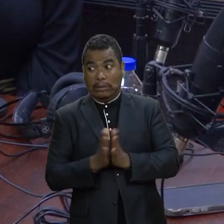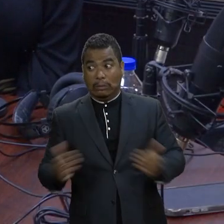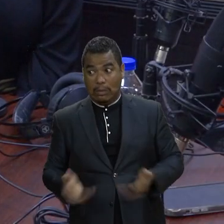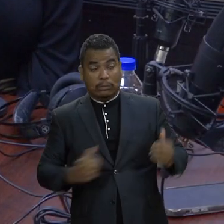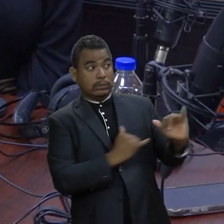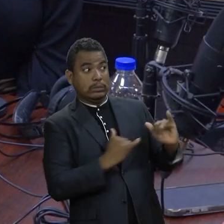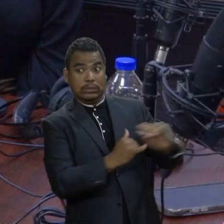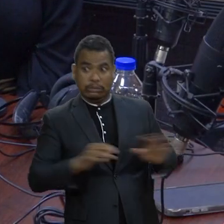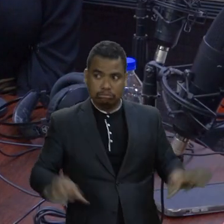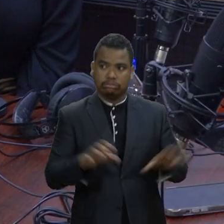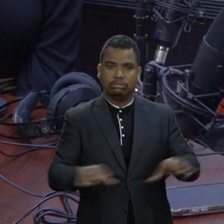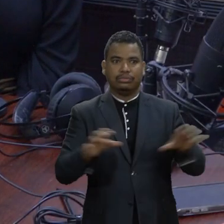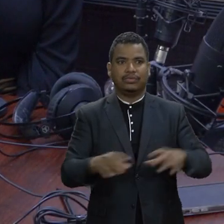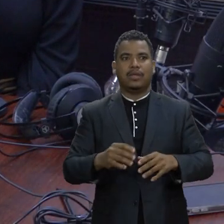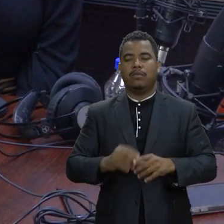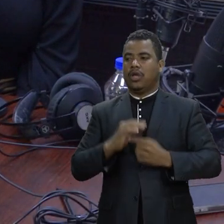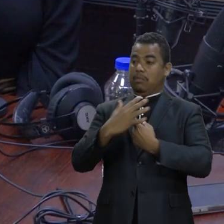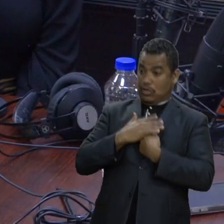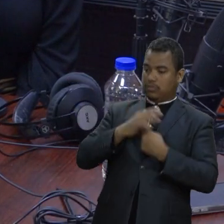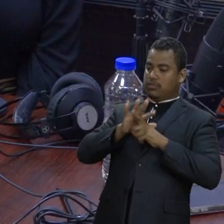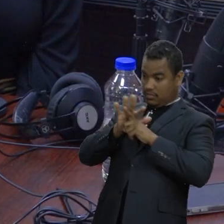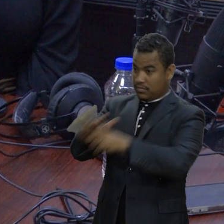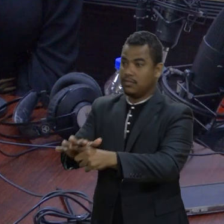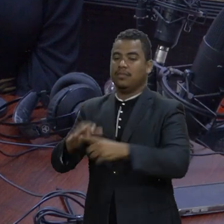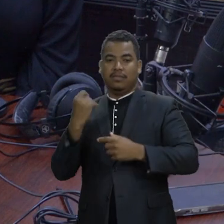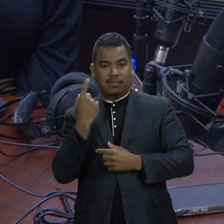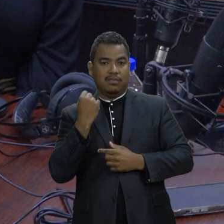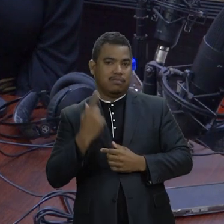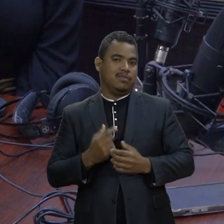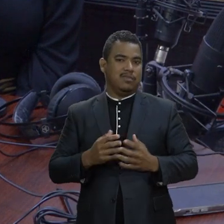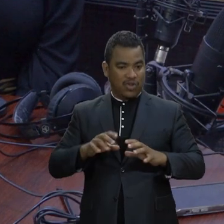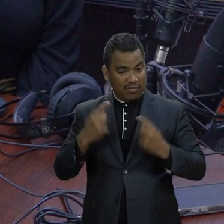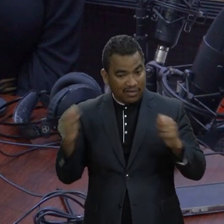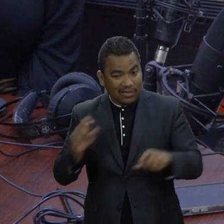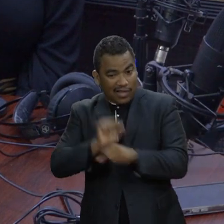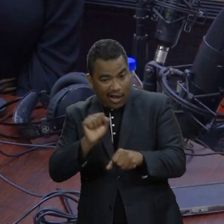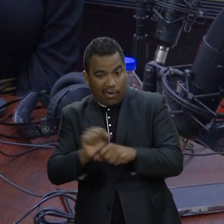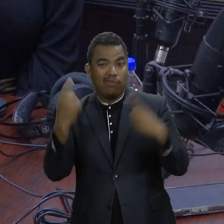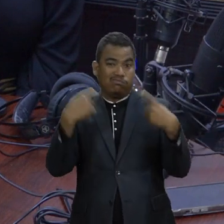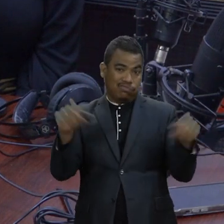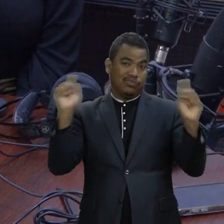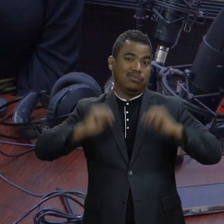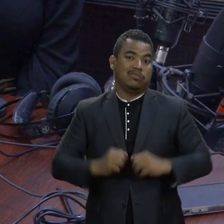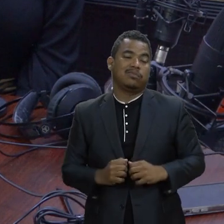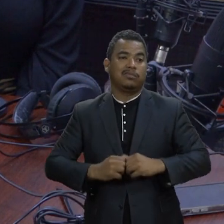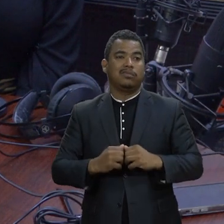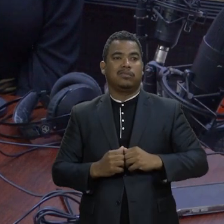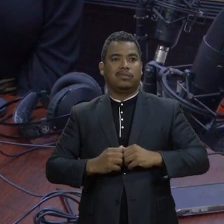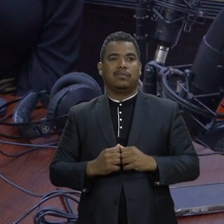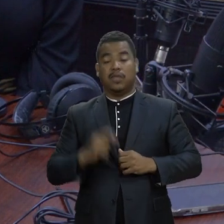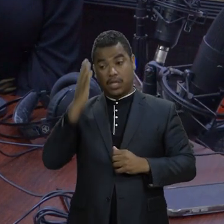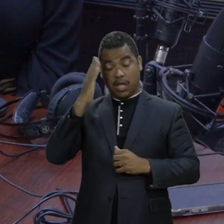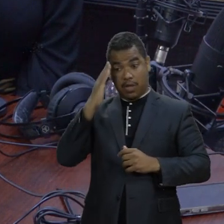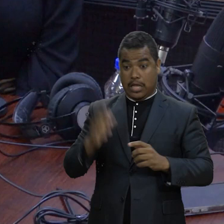mucha incertidumbre en la población. Es una pregunta un poco más personal, pero ¿le ha llegado al punto de que usted tiene miedo de salir a la calle